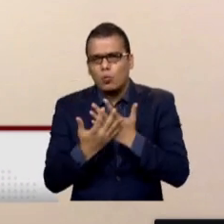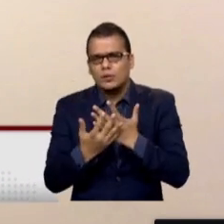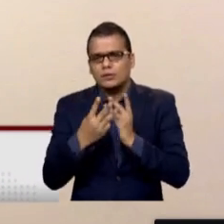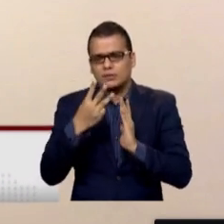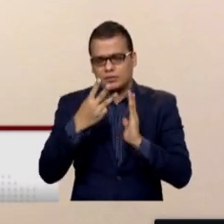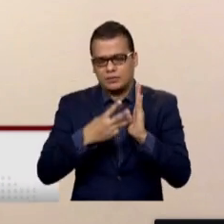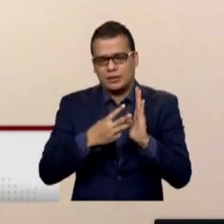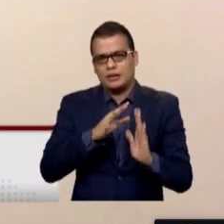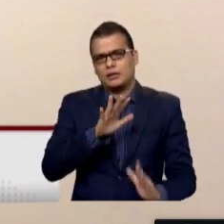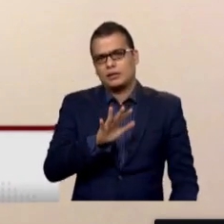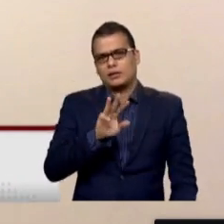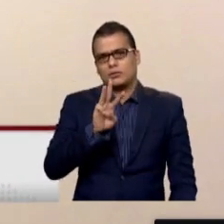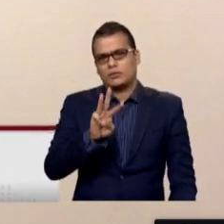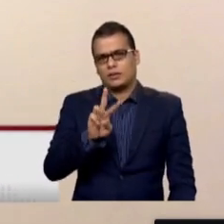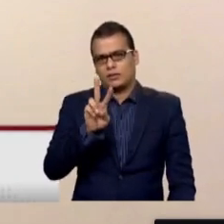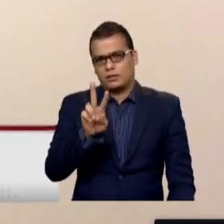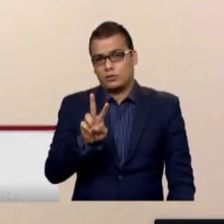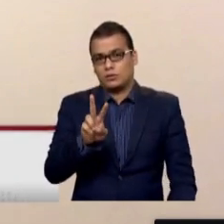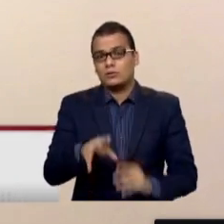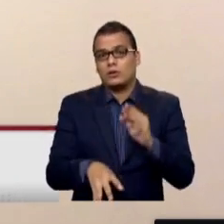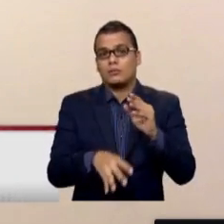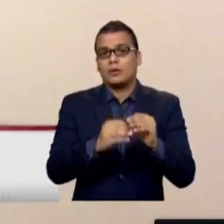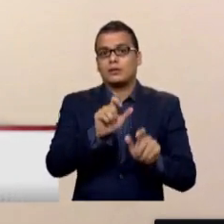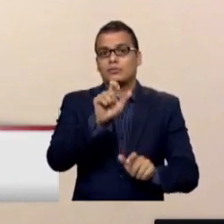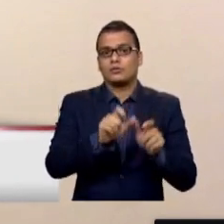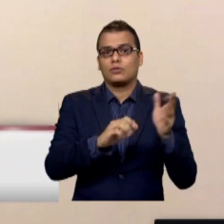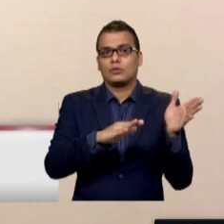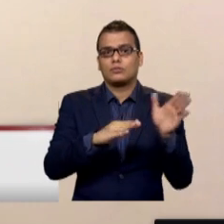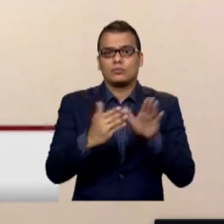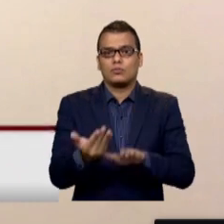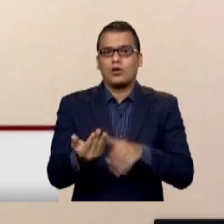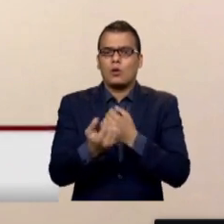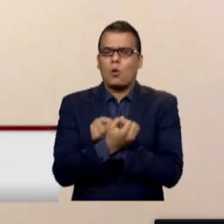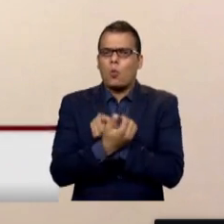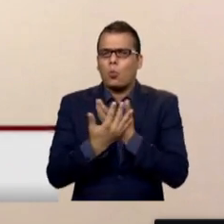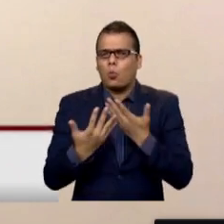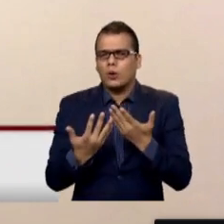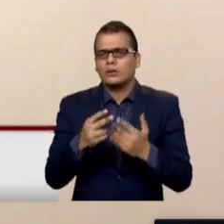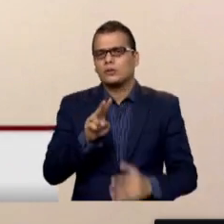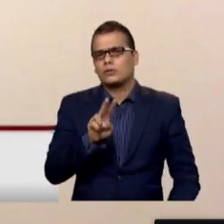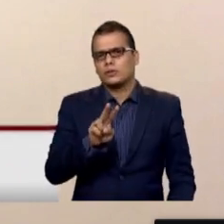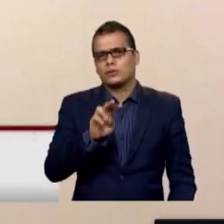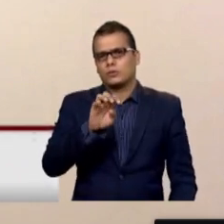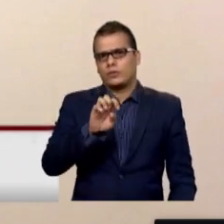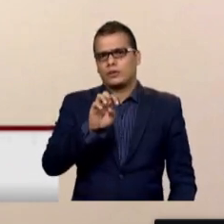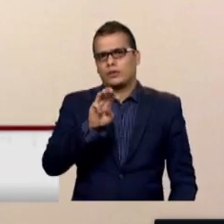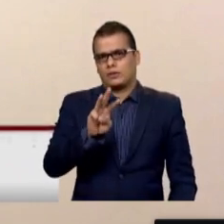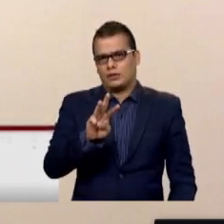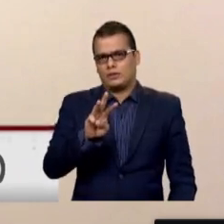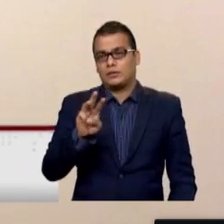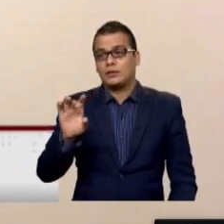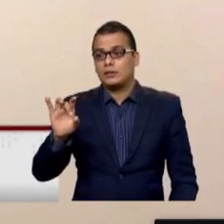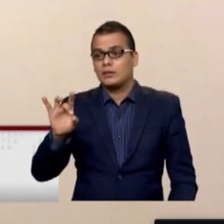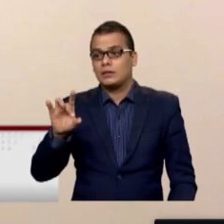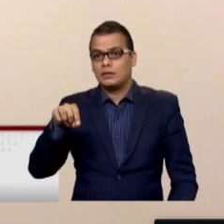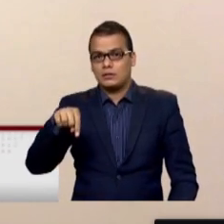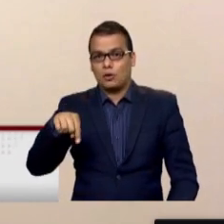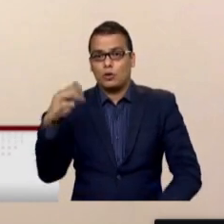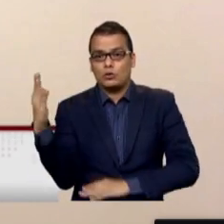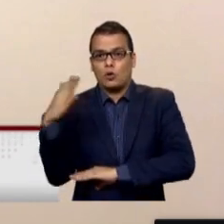3.532 y desafortunadamente tenemos fallecidas 293 personas, de las cuales fallecieron 15 en el día de